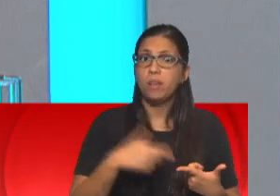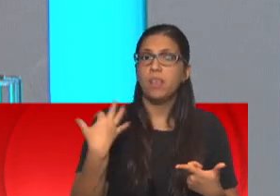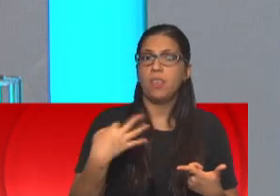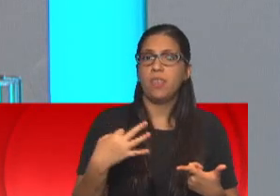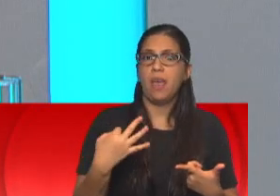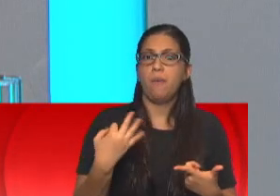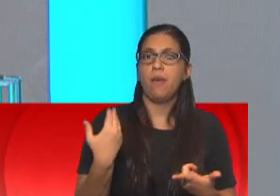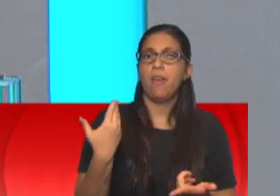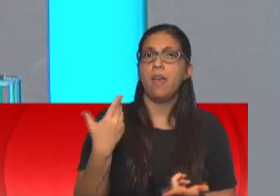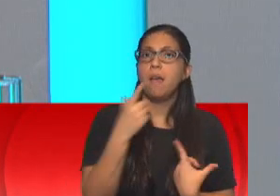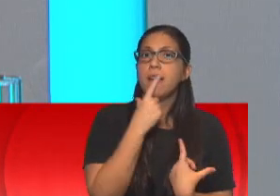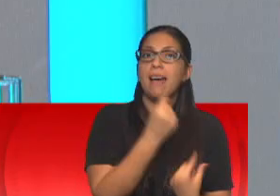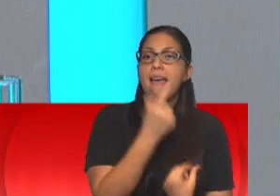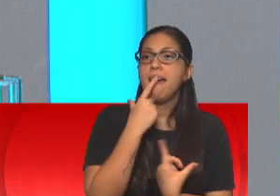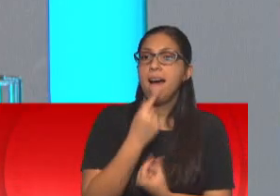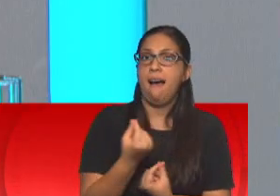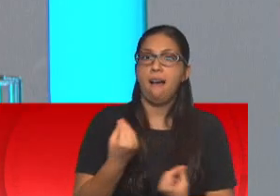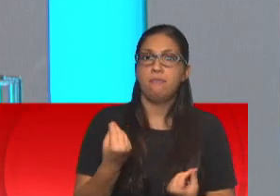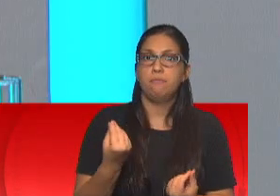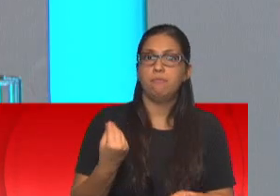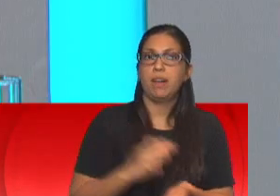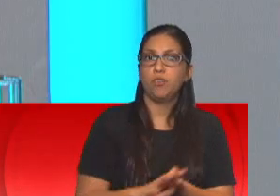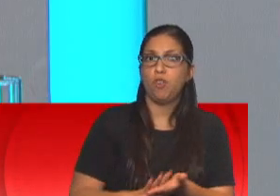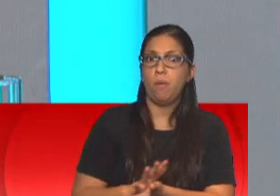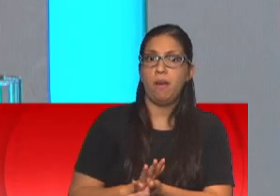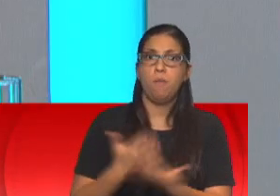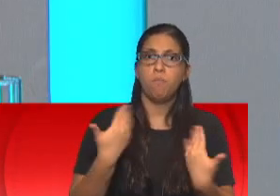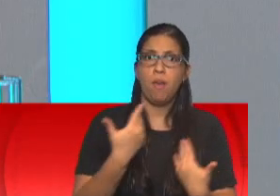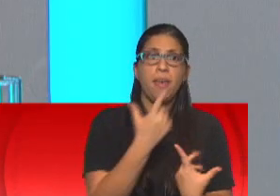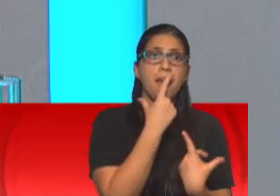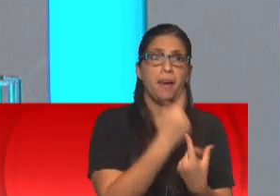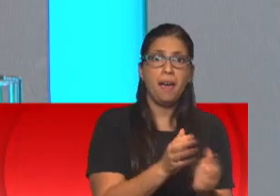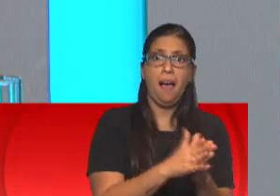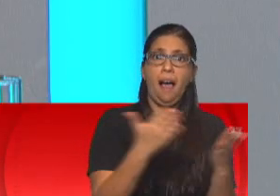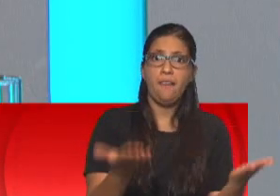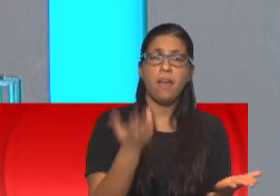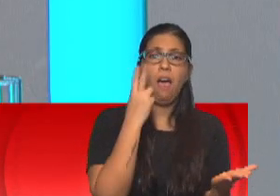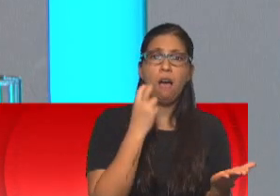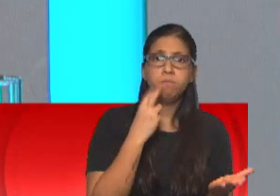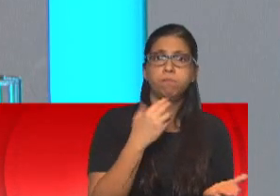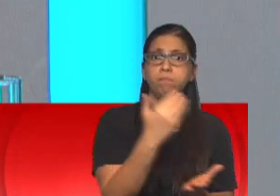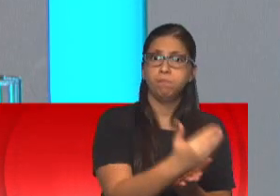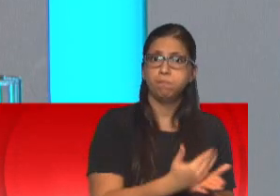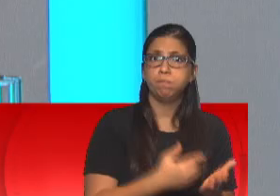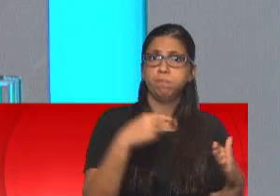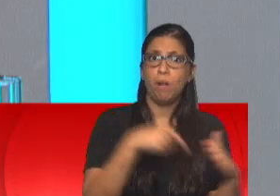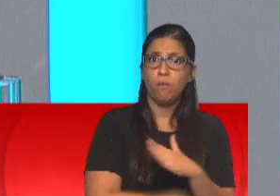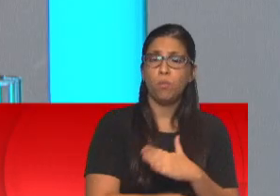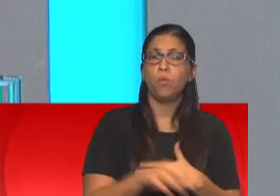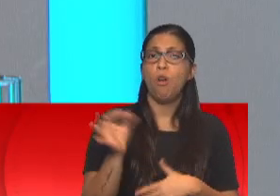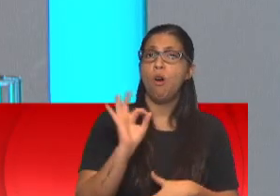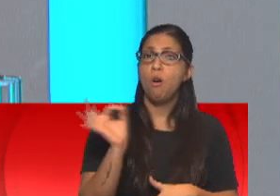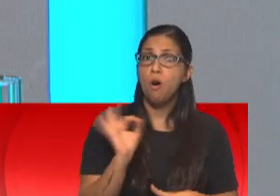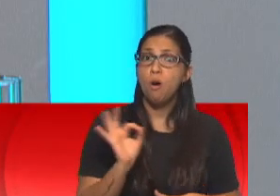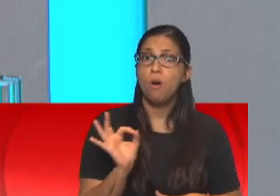estos planteos de queja. ¿Qué puede hacer la Corte Suprema? Abrir la queja y tratar el fondo de la cuestión, o hacer lo que